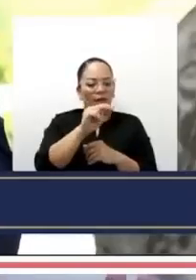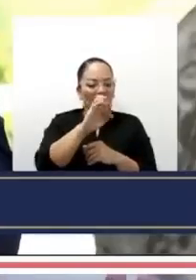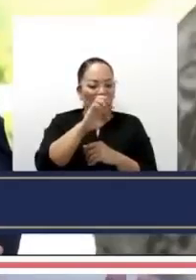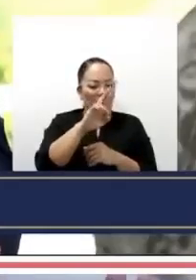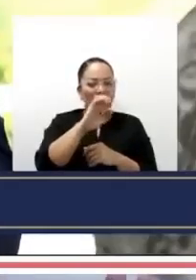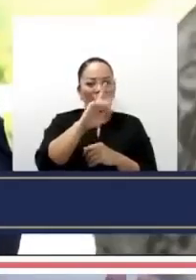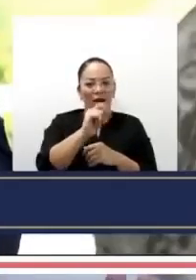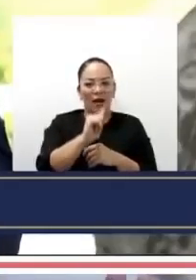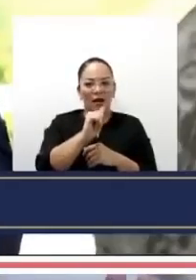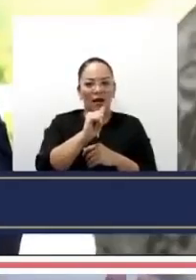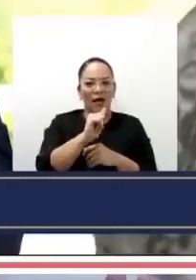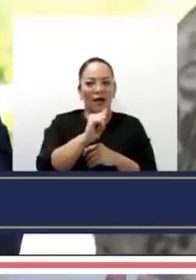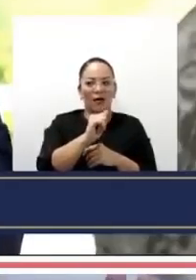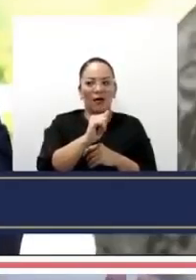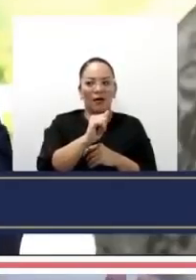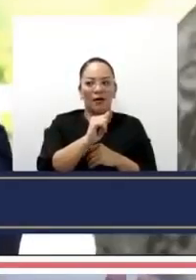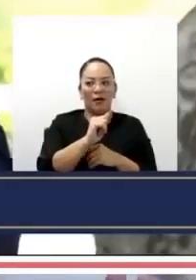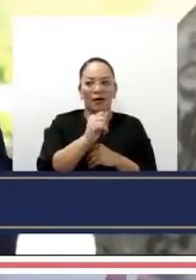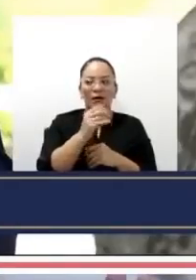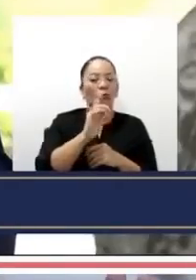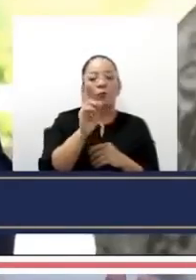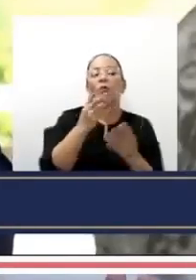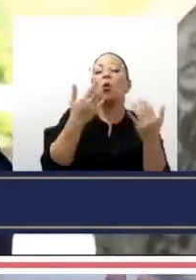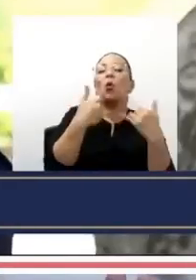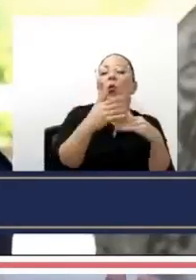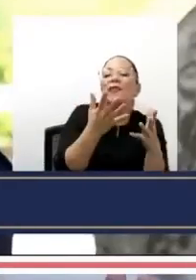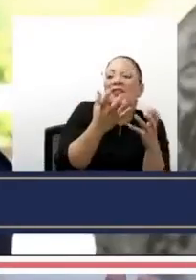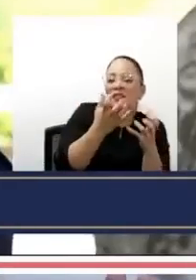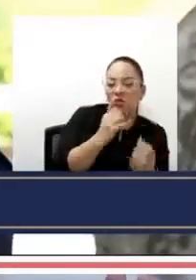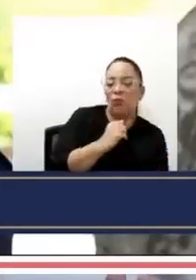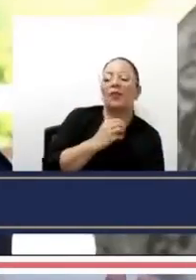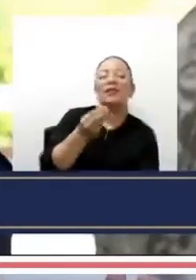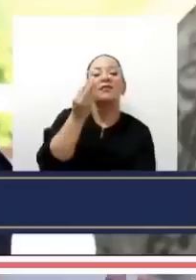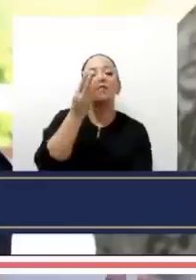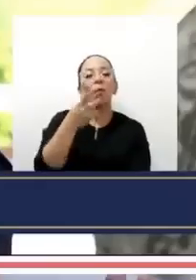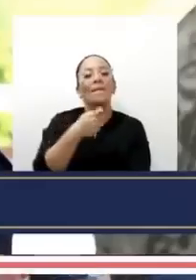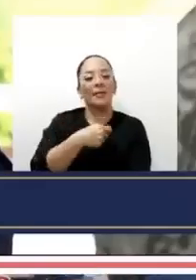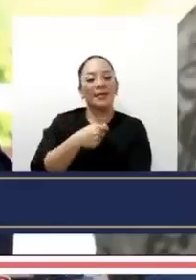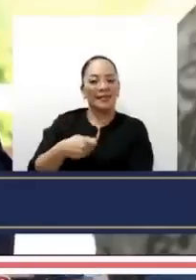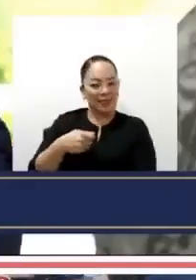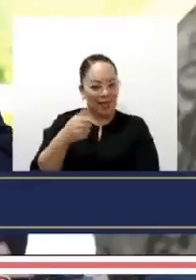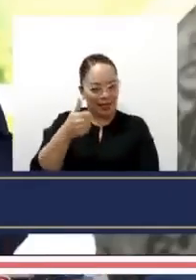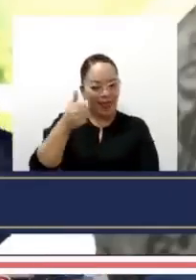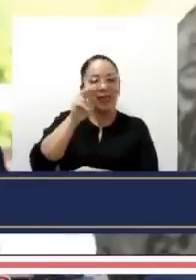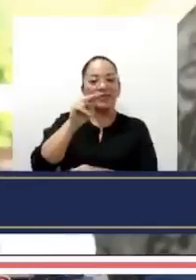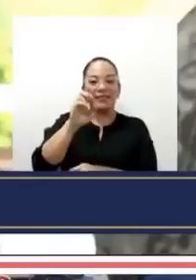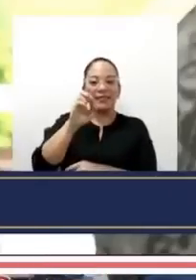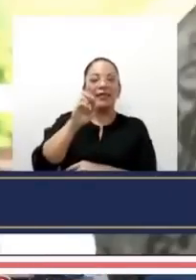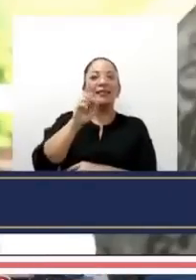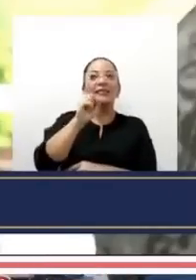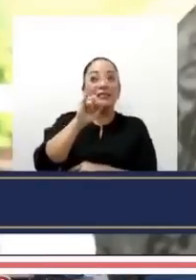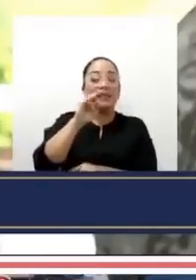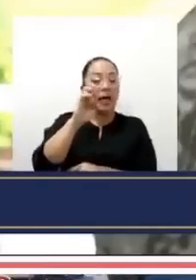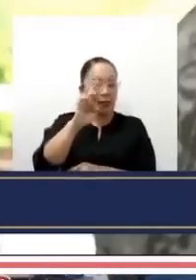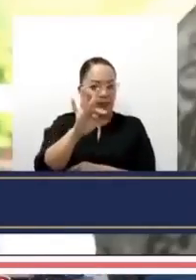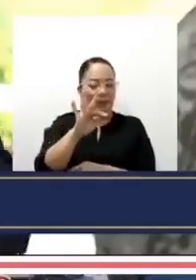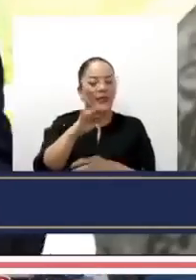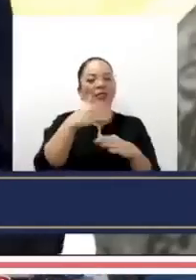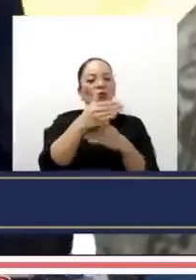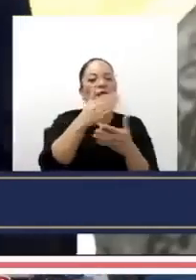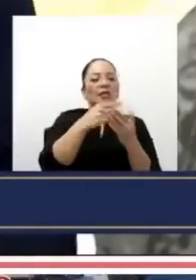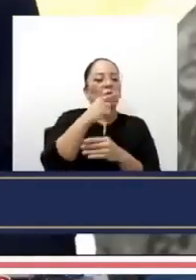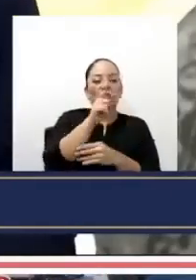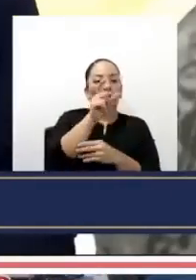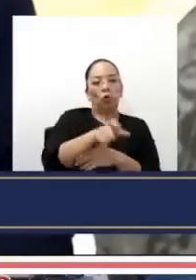Nargan, pero bueno, hubo intención y se anunció como presidenta ejecutiva del SINART. Y después alguien dijo, es que ella no es